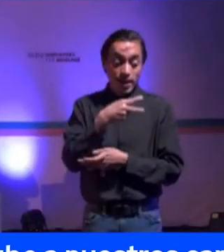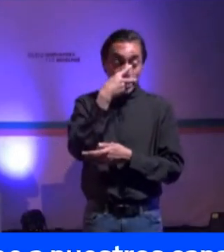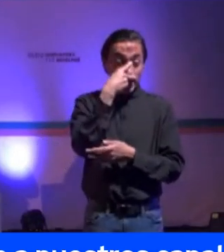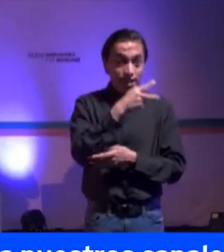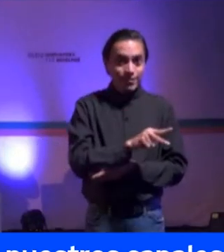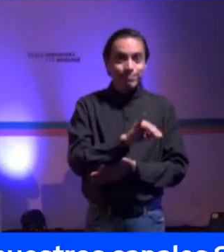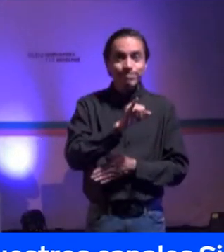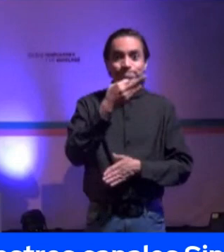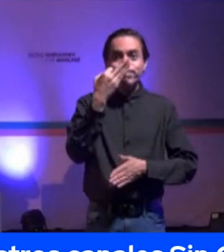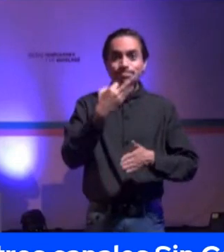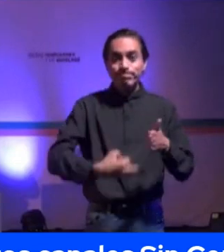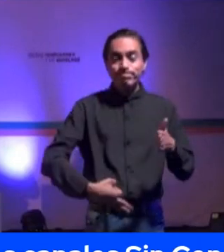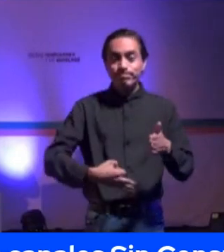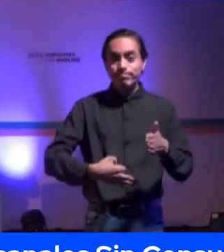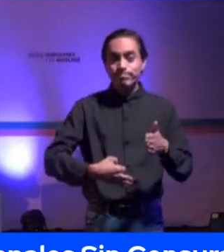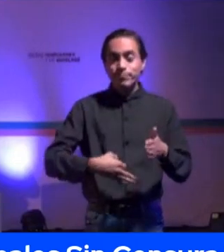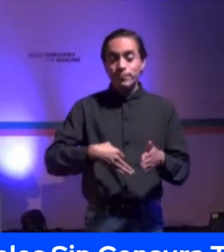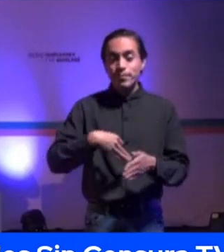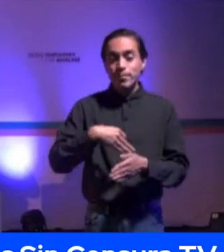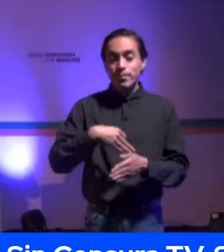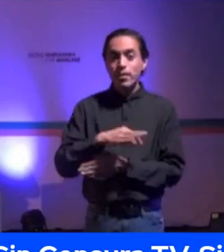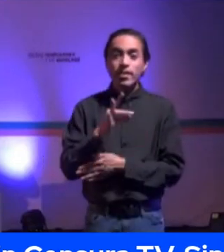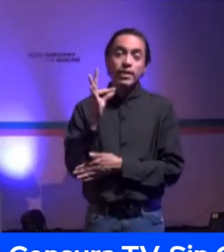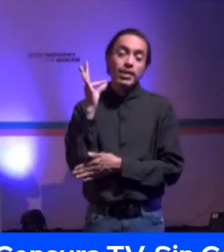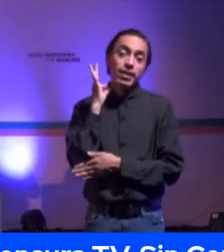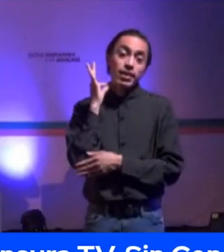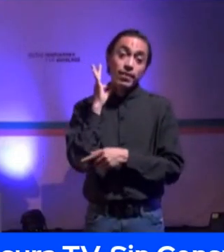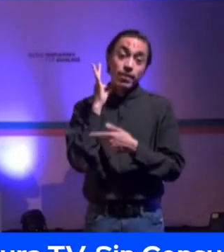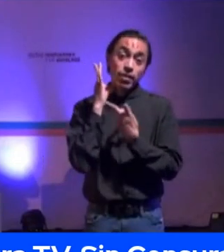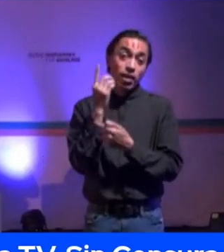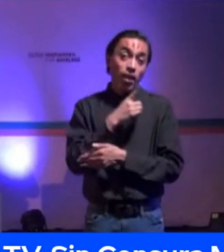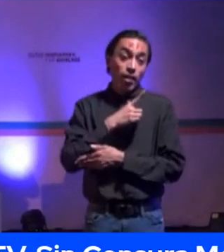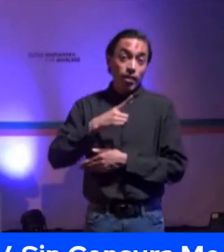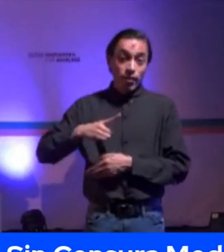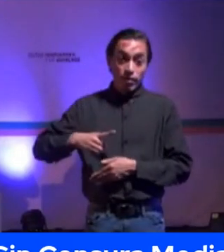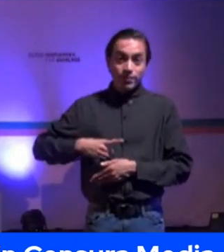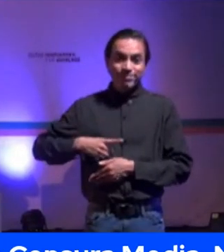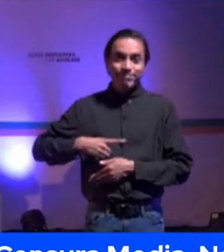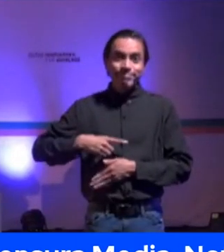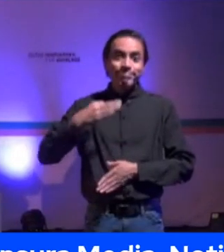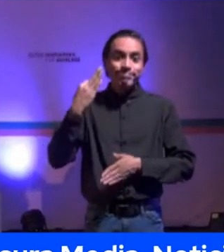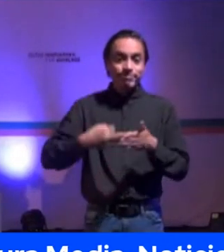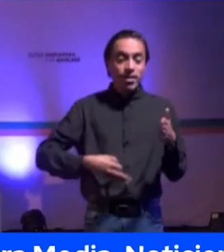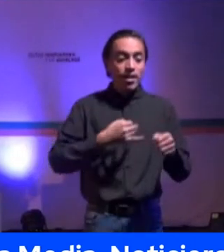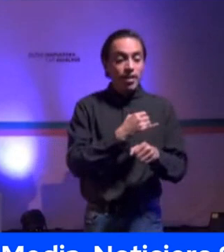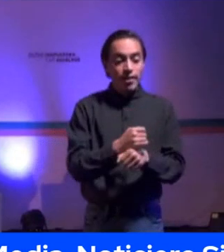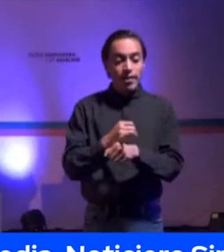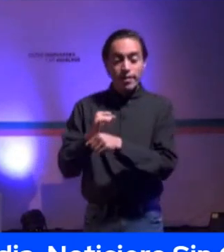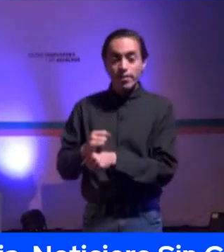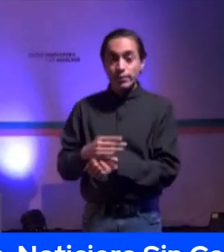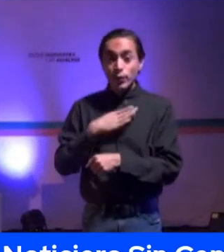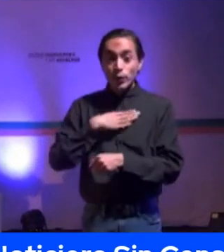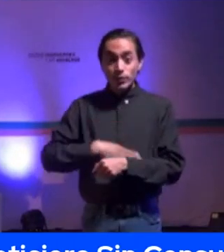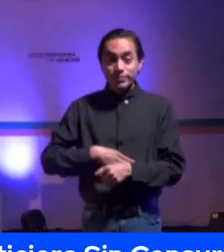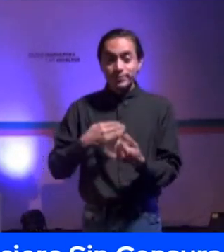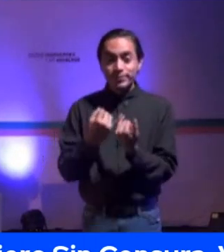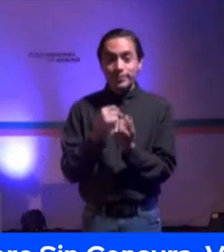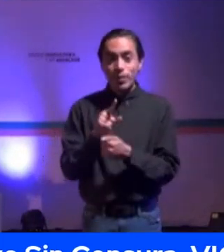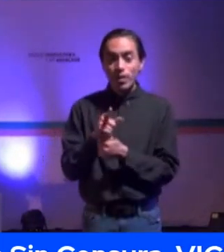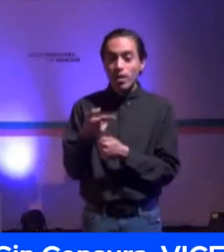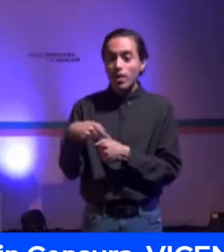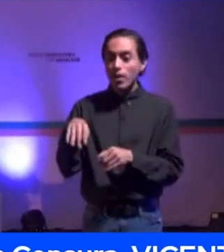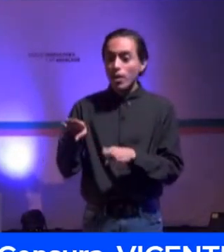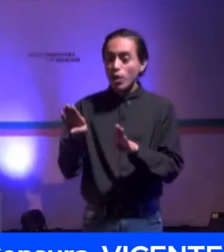Y las fiscalías nos deben también investigación y justicia. ¿Cómo quieren que cambie